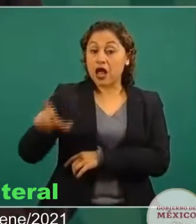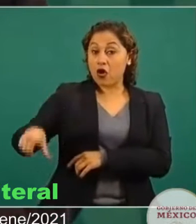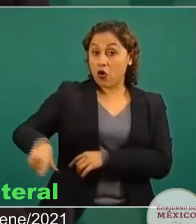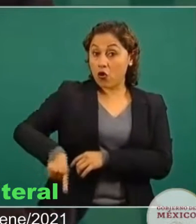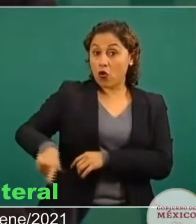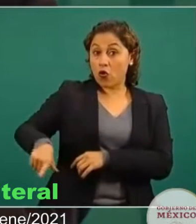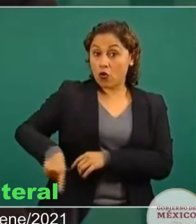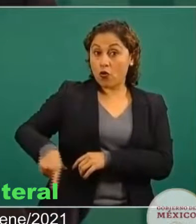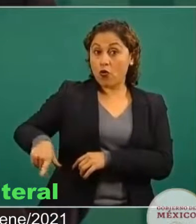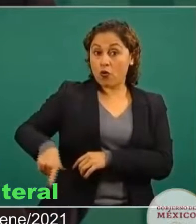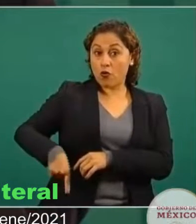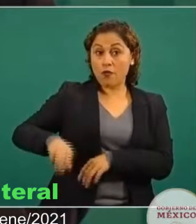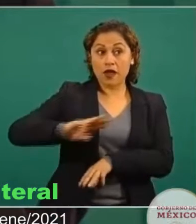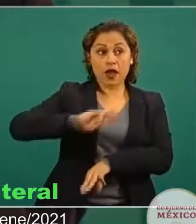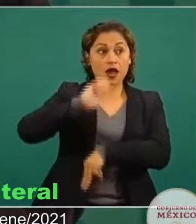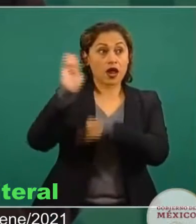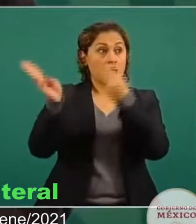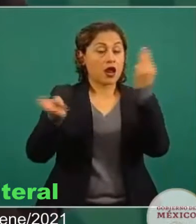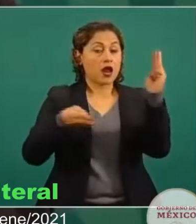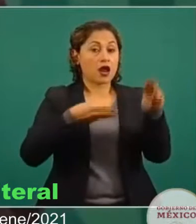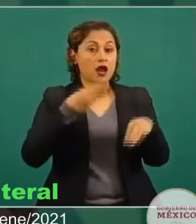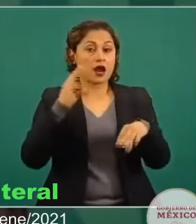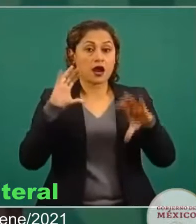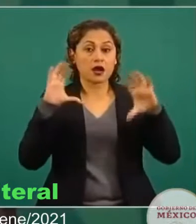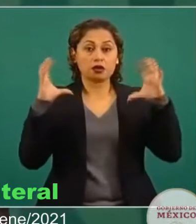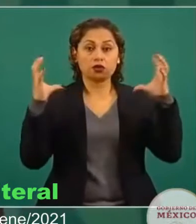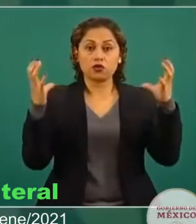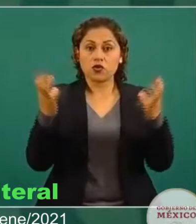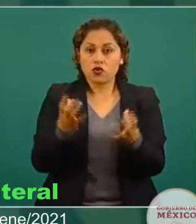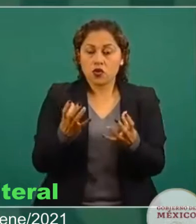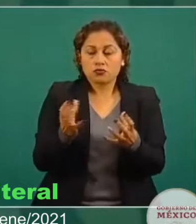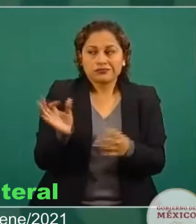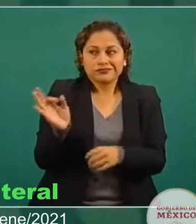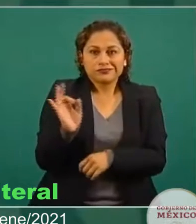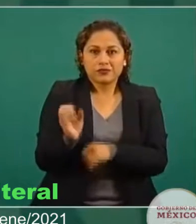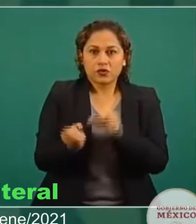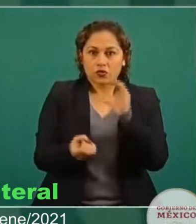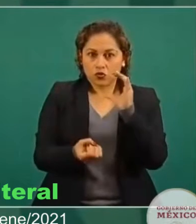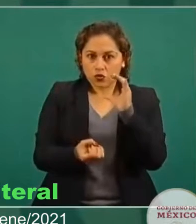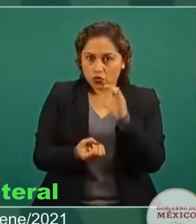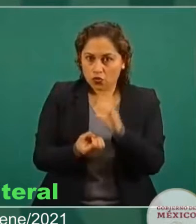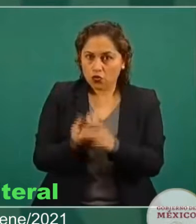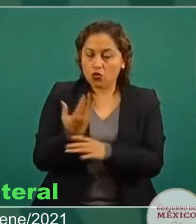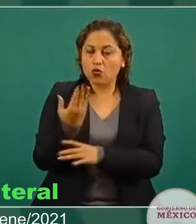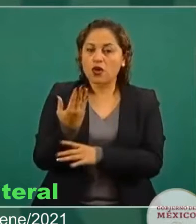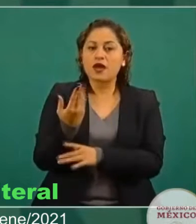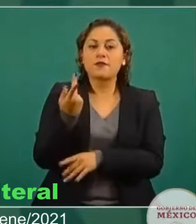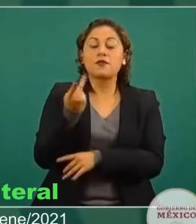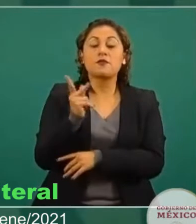con el poder